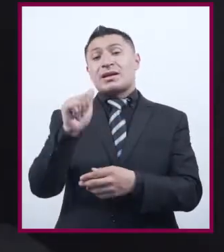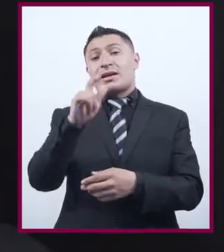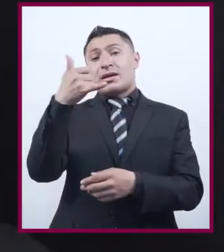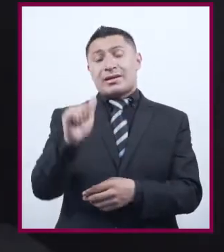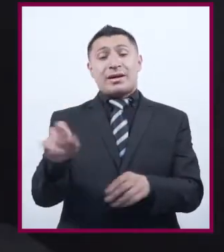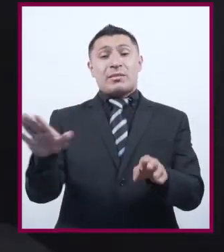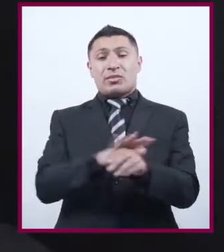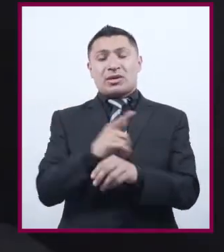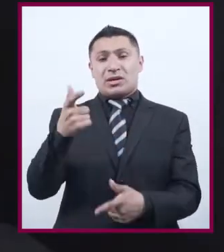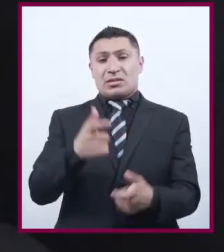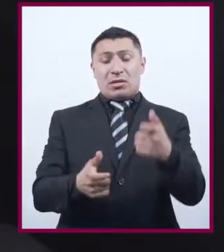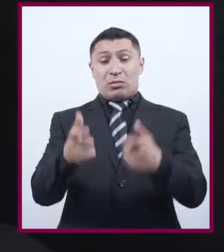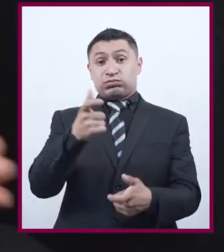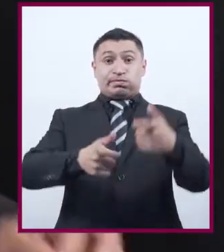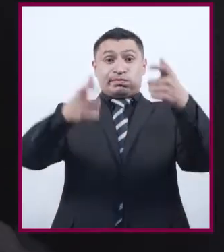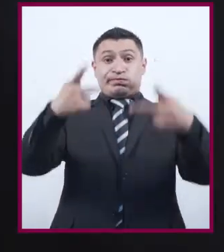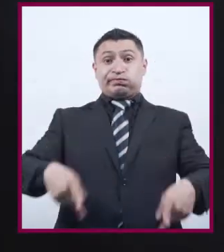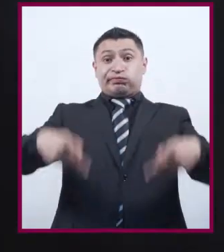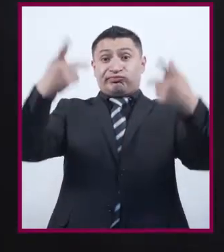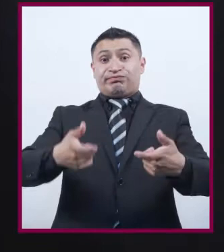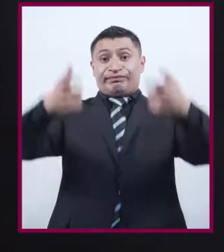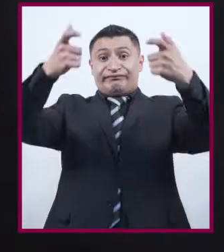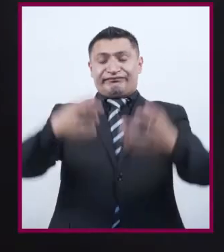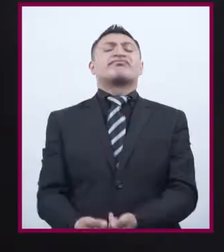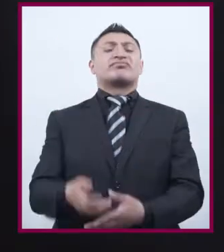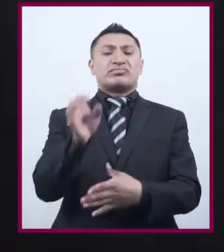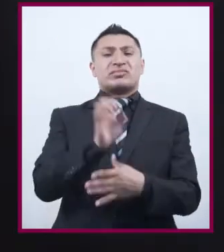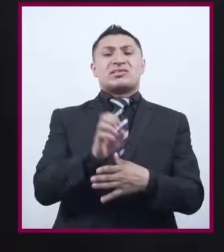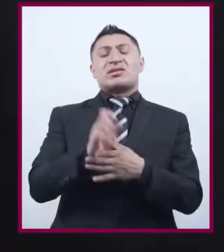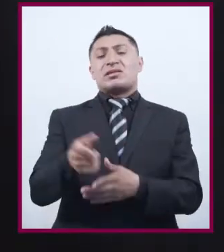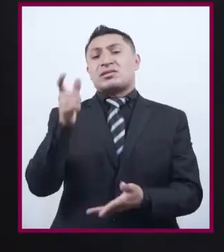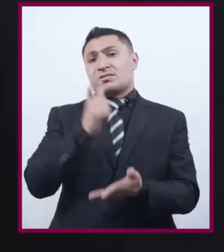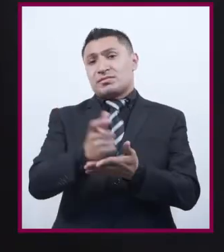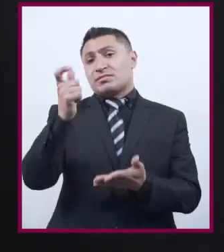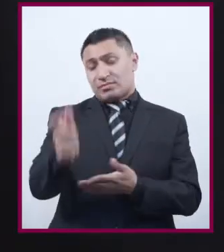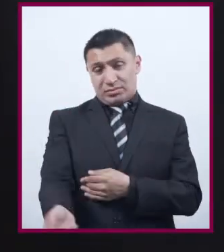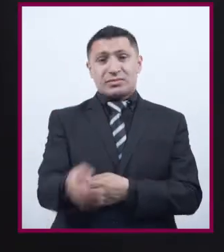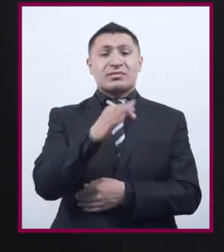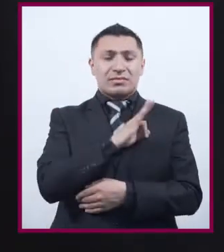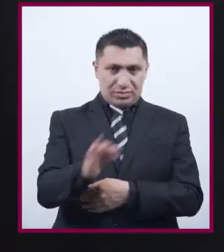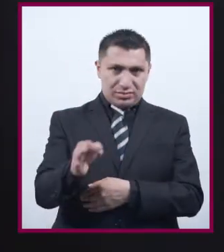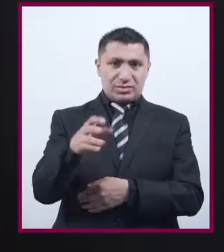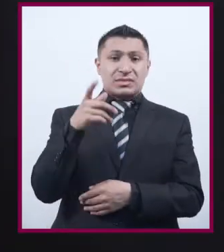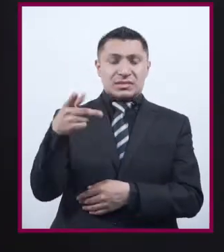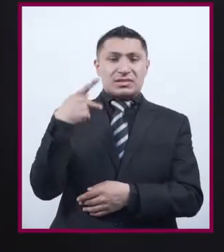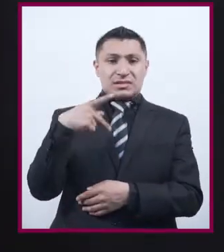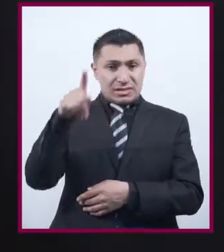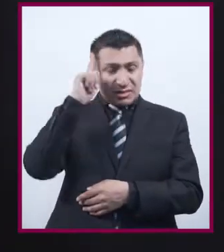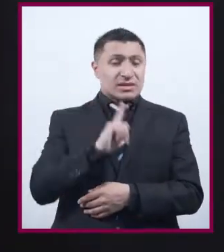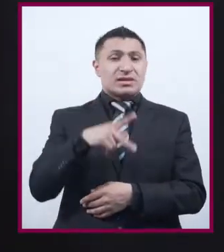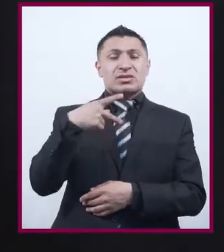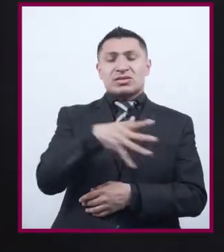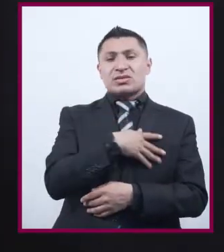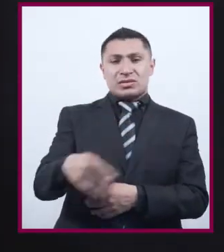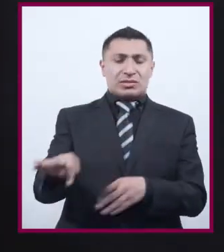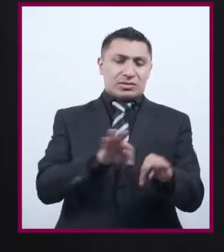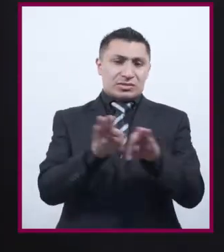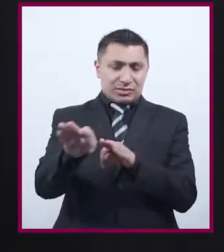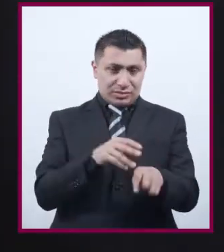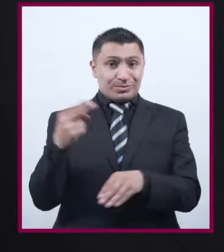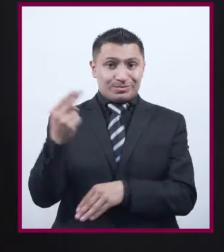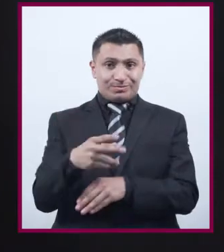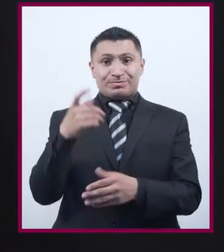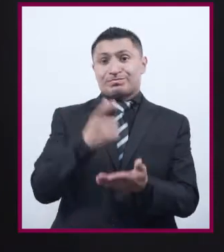sus productos a precios muy altos. Así que, para poder liquidar dichas deudas, ellas y sus hijos se veían a la necesidad